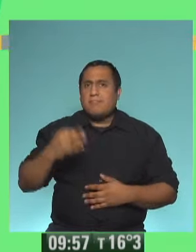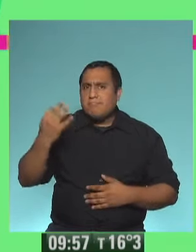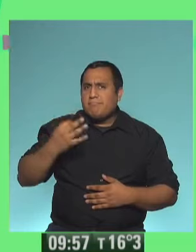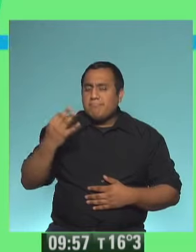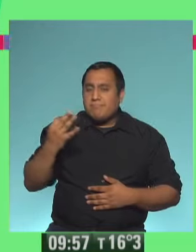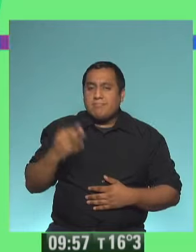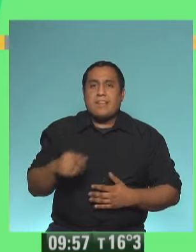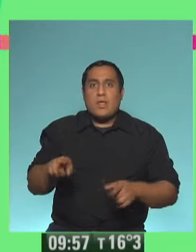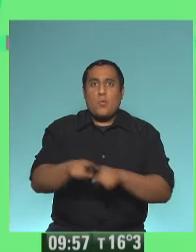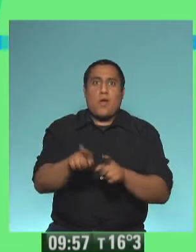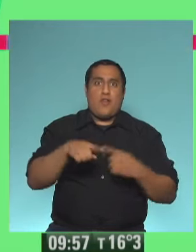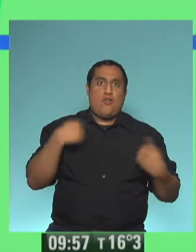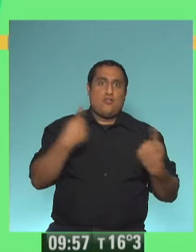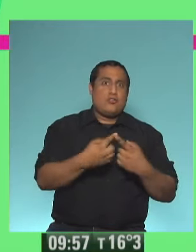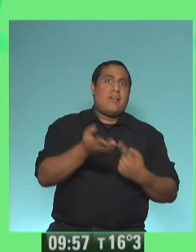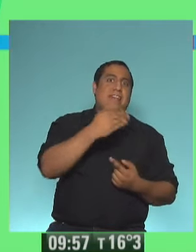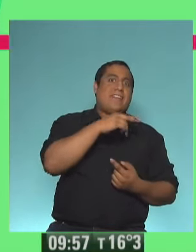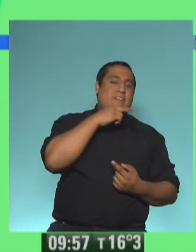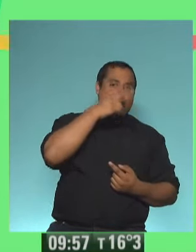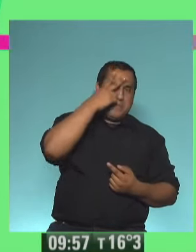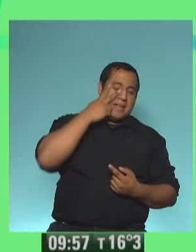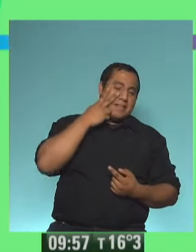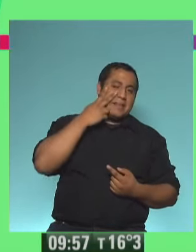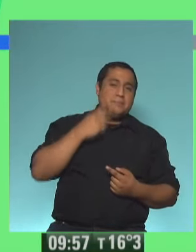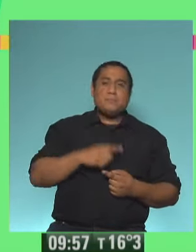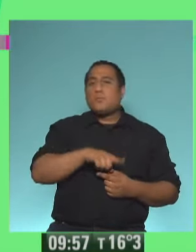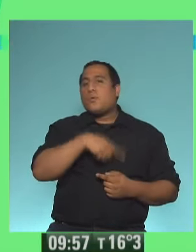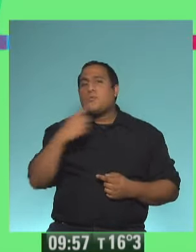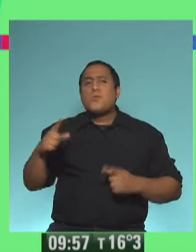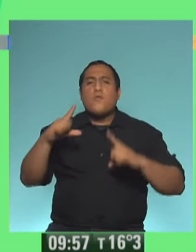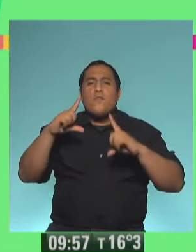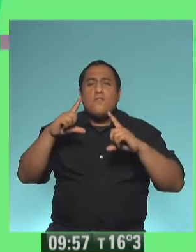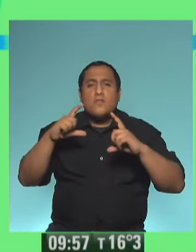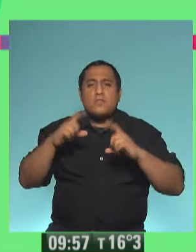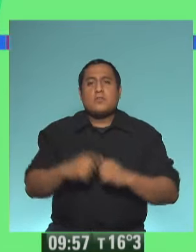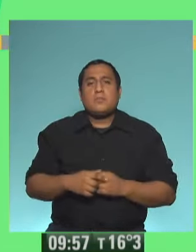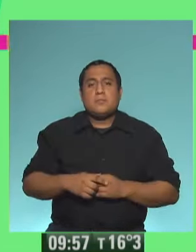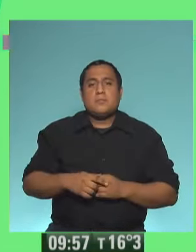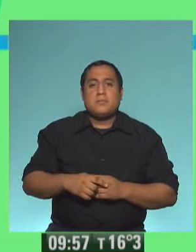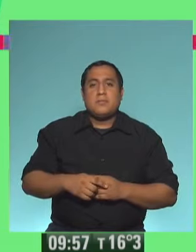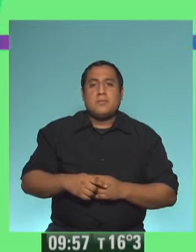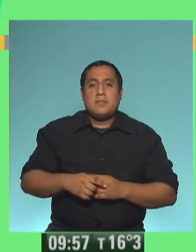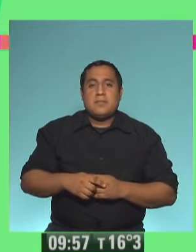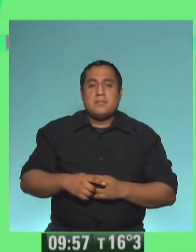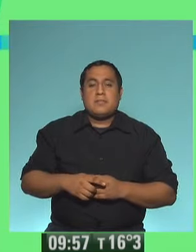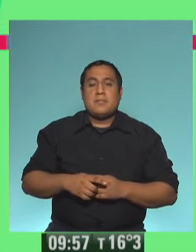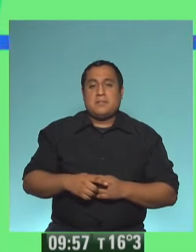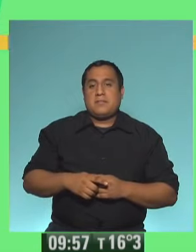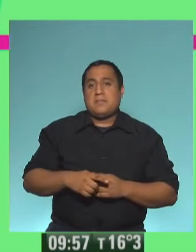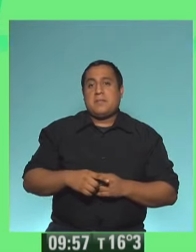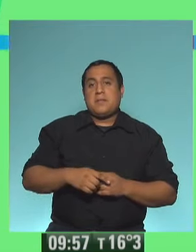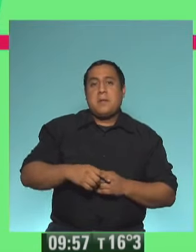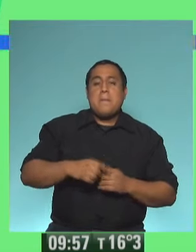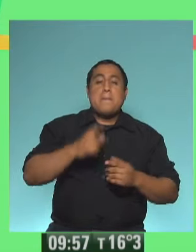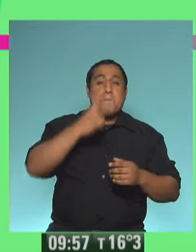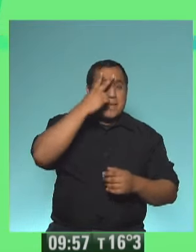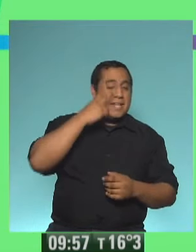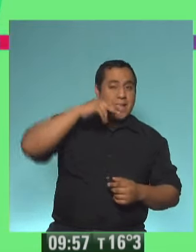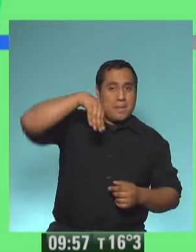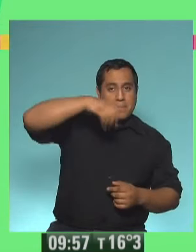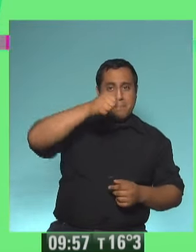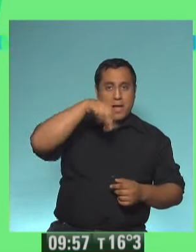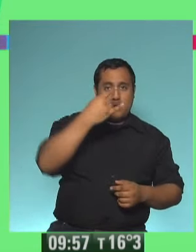Agustina! Como nosotros que estuvimos de piratas el viernes. A ver, ahí va otra foto. A ver, ¿quién está aquí? El mejor amigo del pirata Manucho. ¡Ah, debe ser la